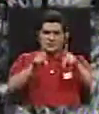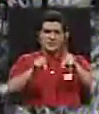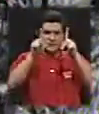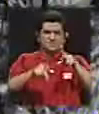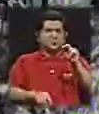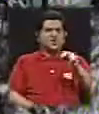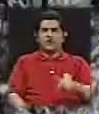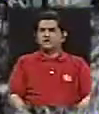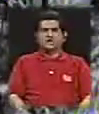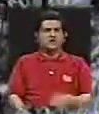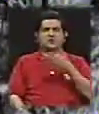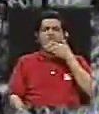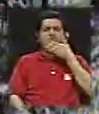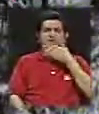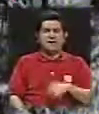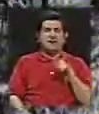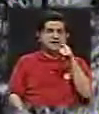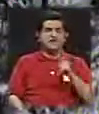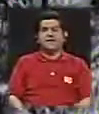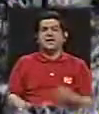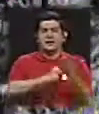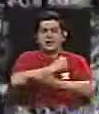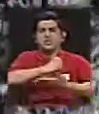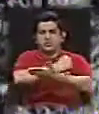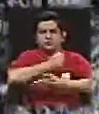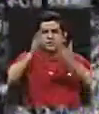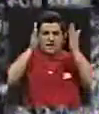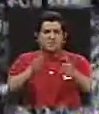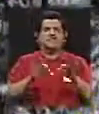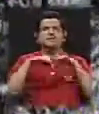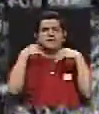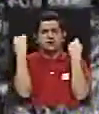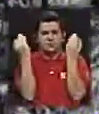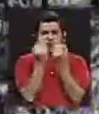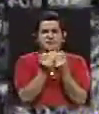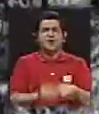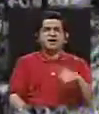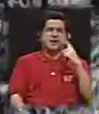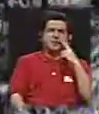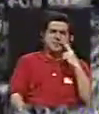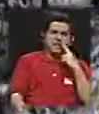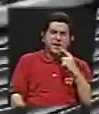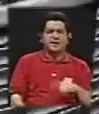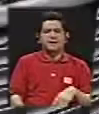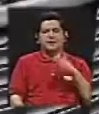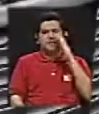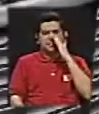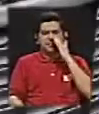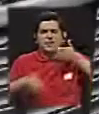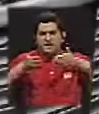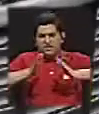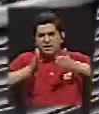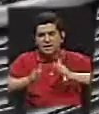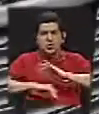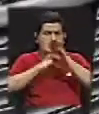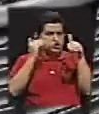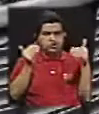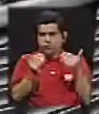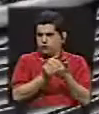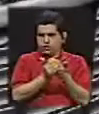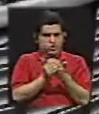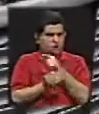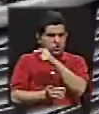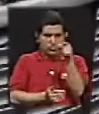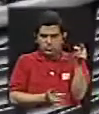eran indígenas, eran campesinos. Uh-huh. Era toda una familia del padre e hijos que estaban ahí trabajando. No todos van a